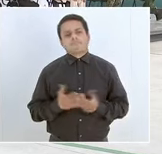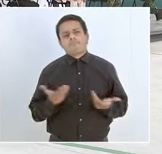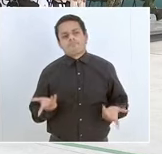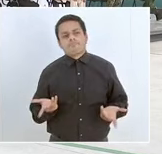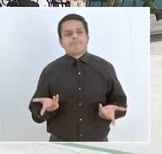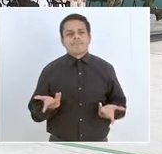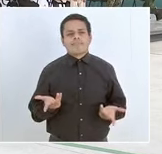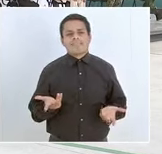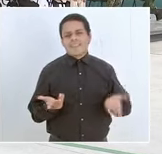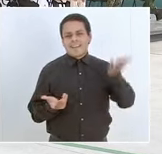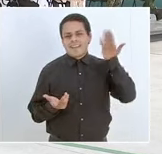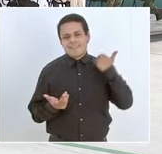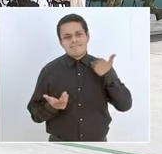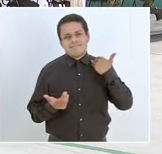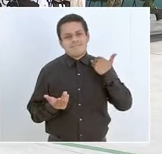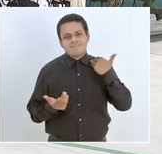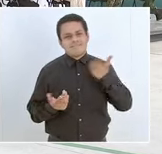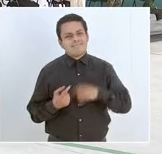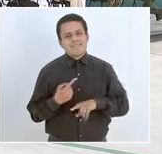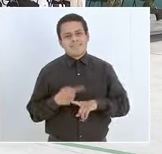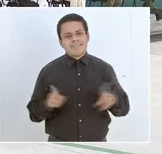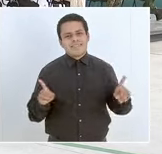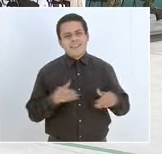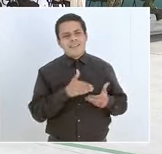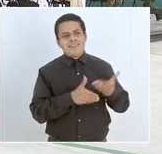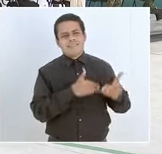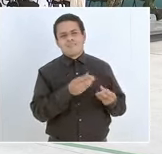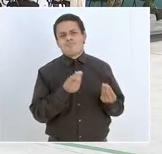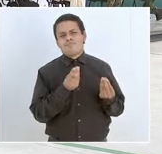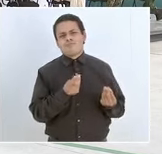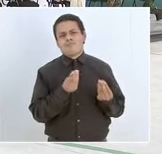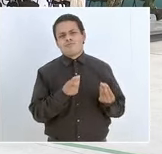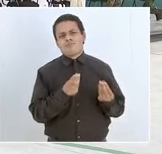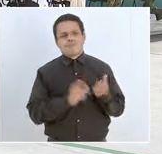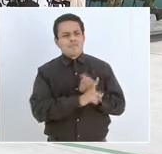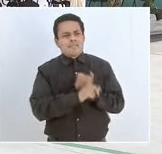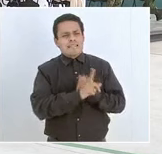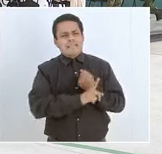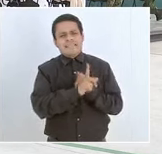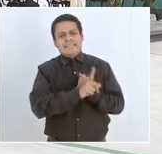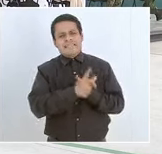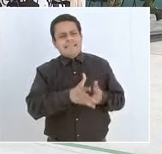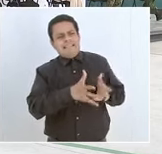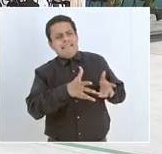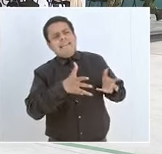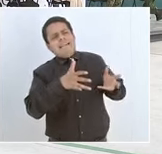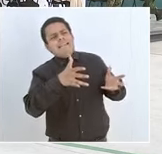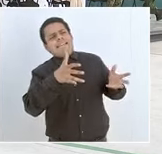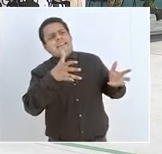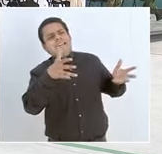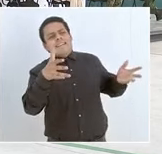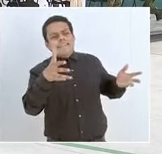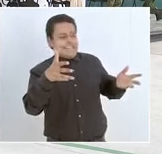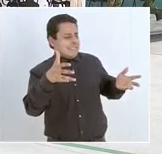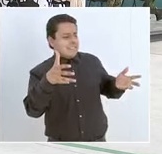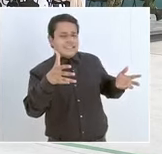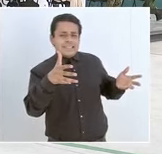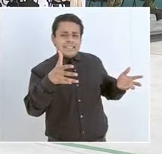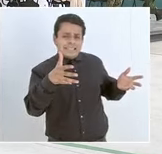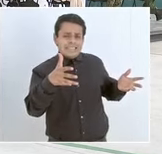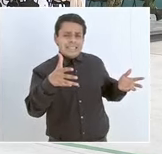se dejó avanzar mucho el problema y nos